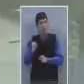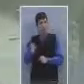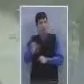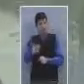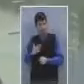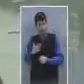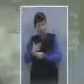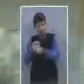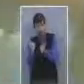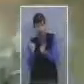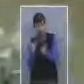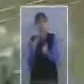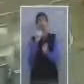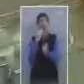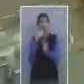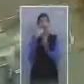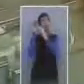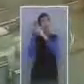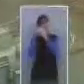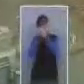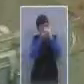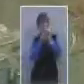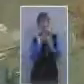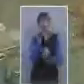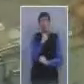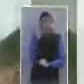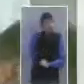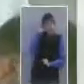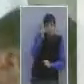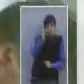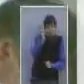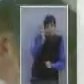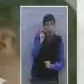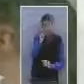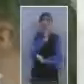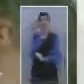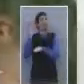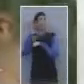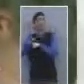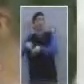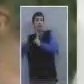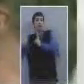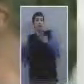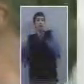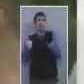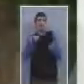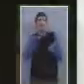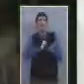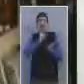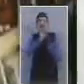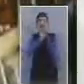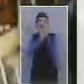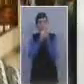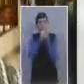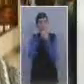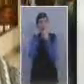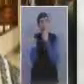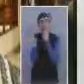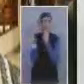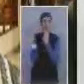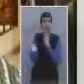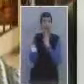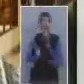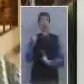bien no hay decreto que estipule su prohibición, tampoco están autorizados. Falta un marco regulatorio. Tal como hay